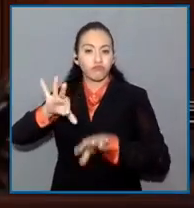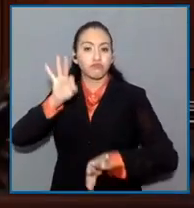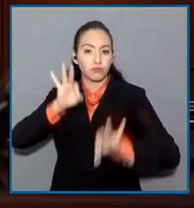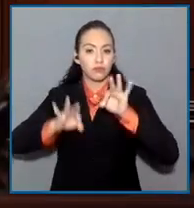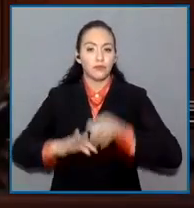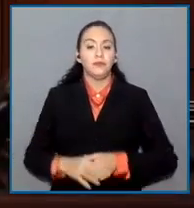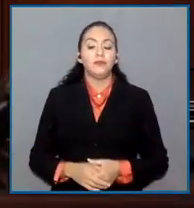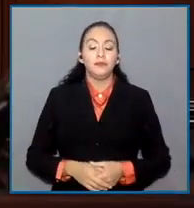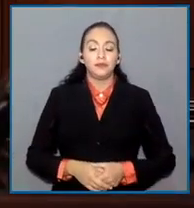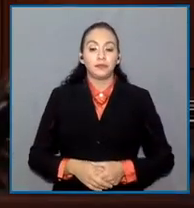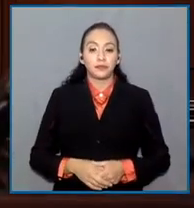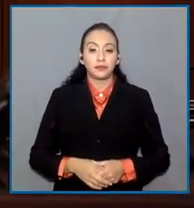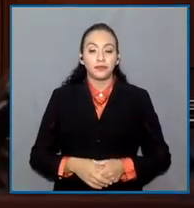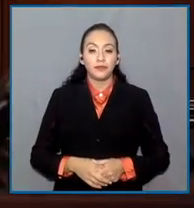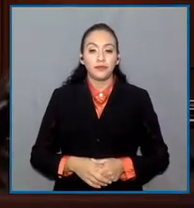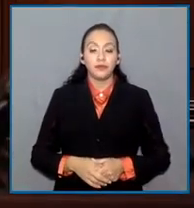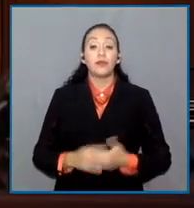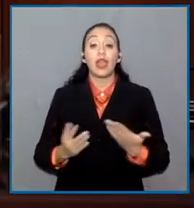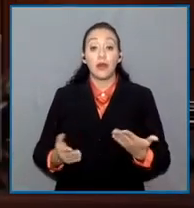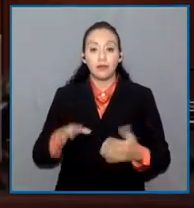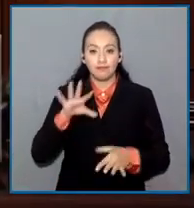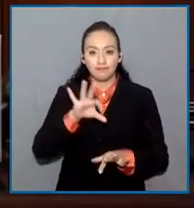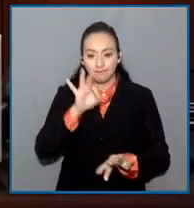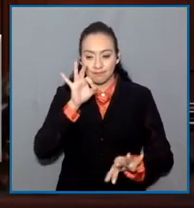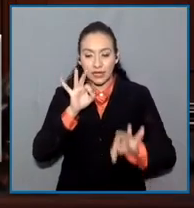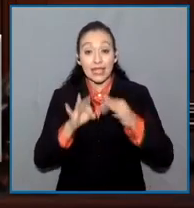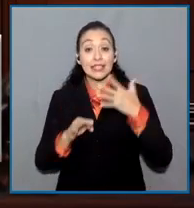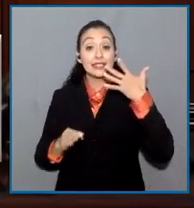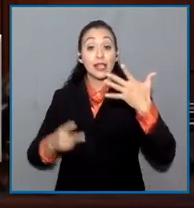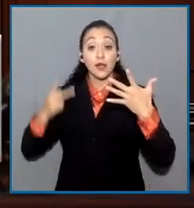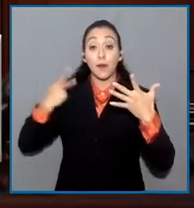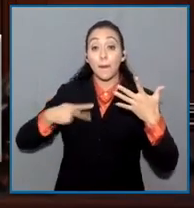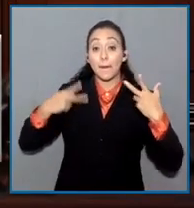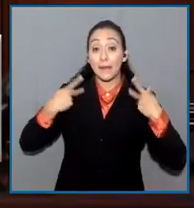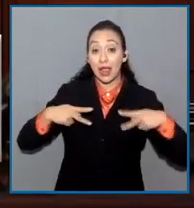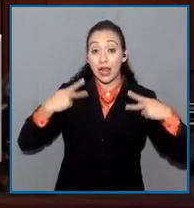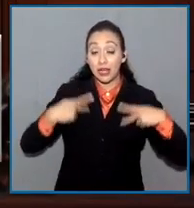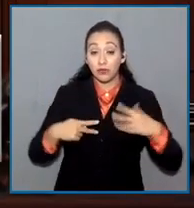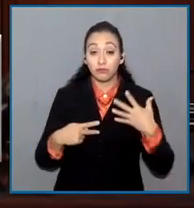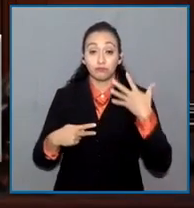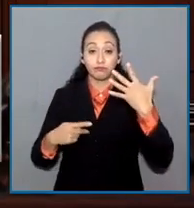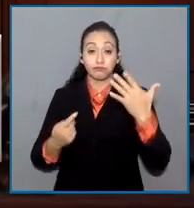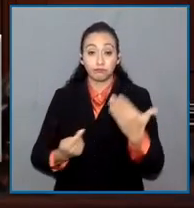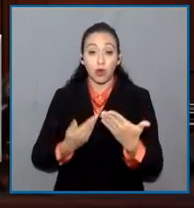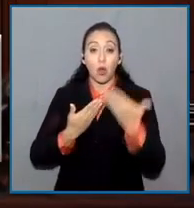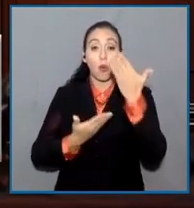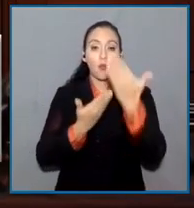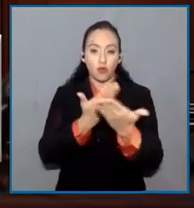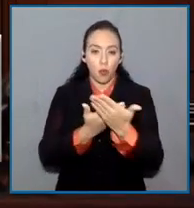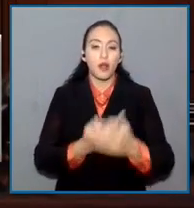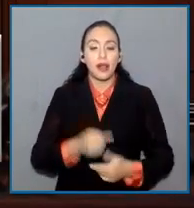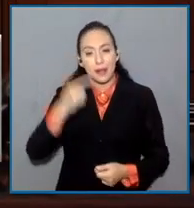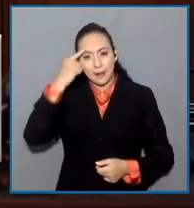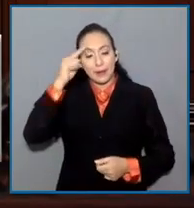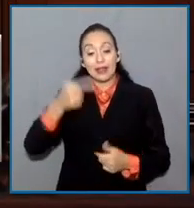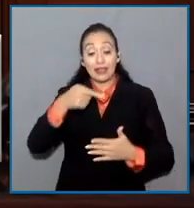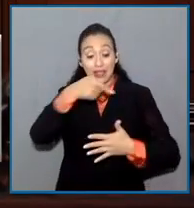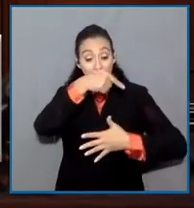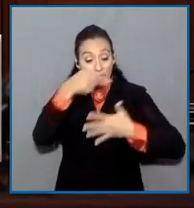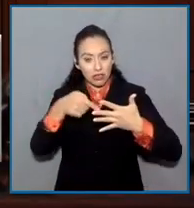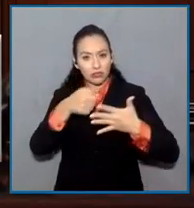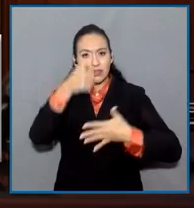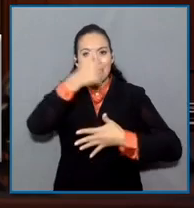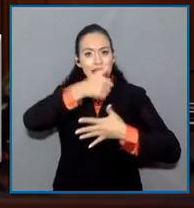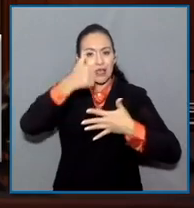Se seleccionarán 5 personas candidatas que cumplan con los requisitos establecidos en el